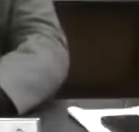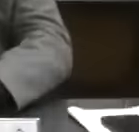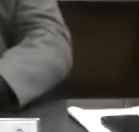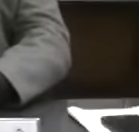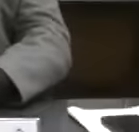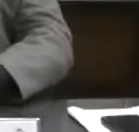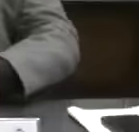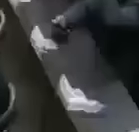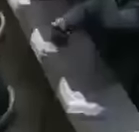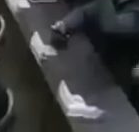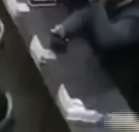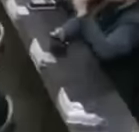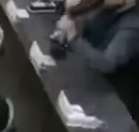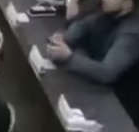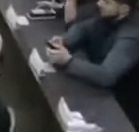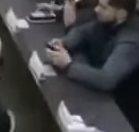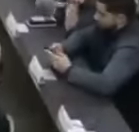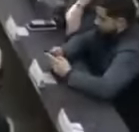Queda aprobado.